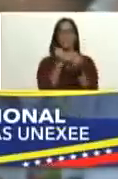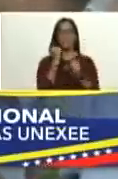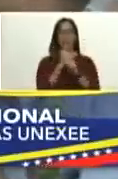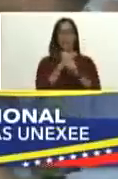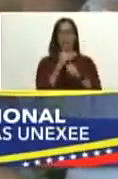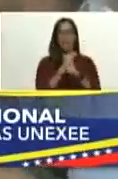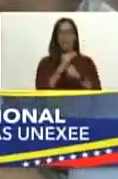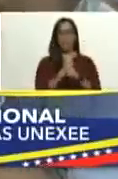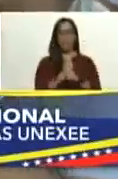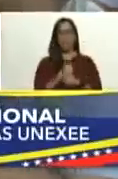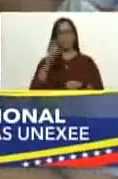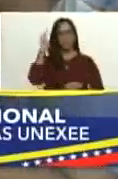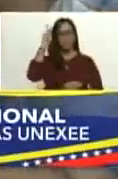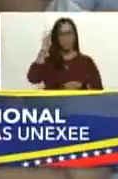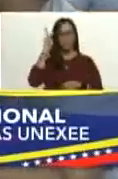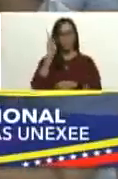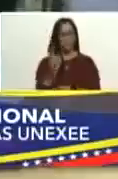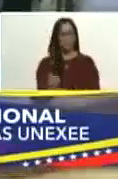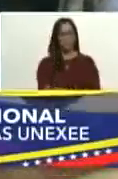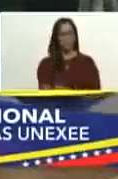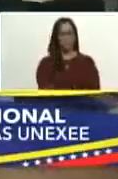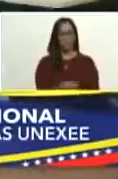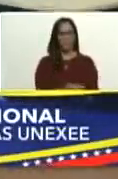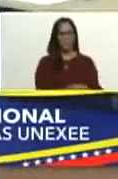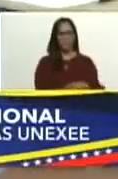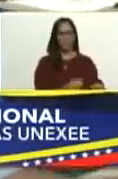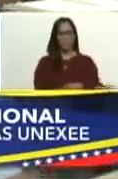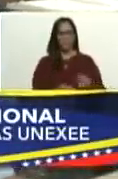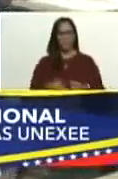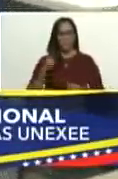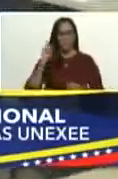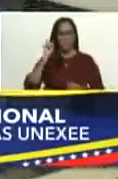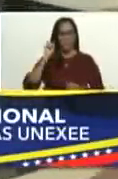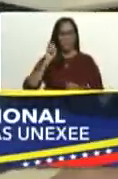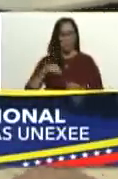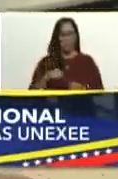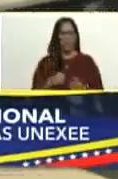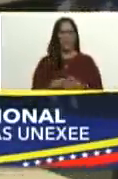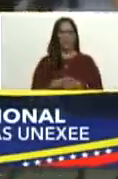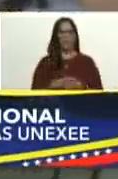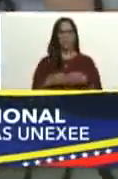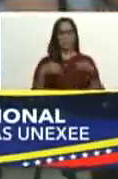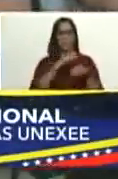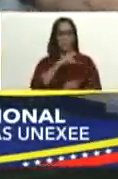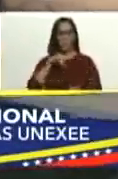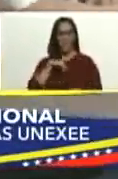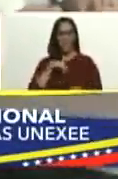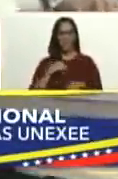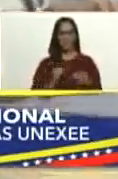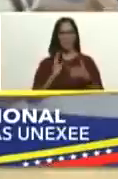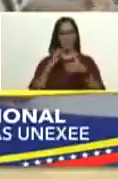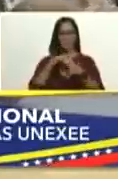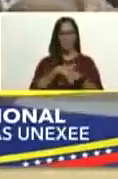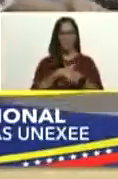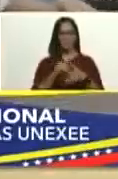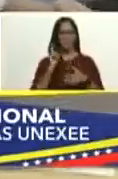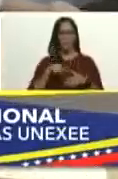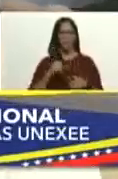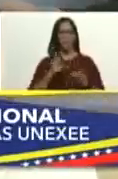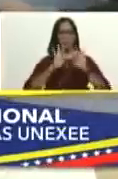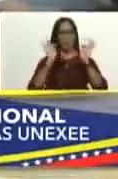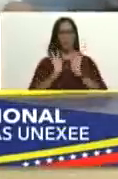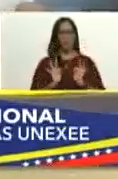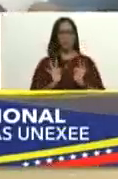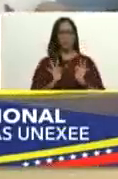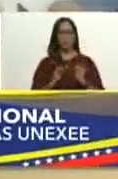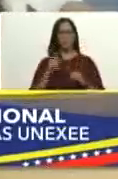personal administrativo y obrero, y también los gerentes de la región de Guayana, que también forman parte del plantel